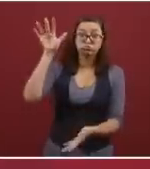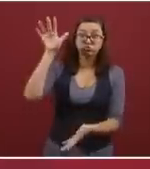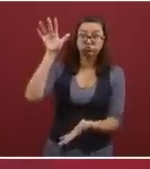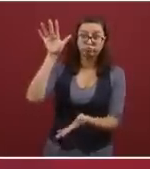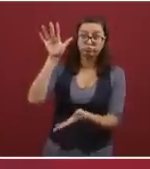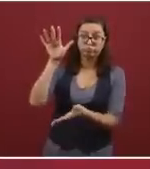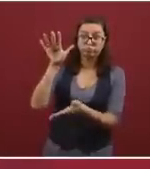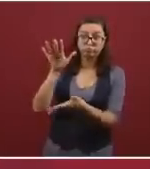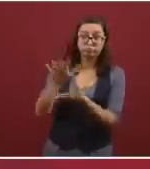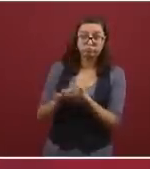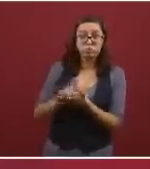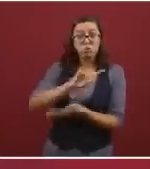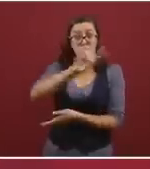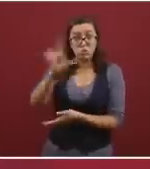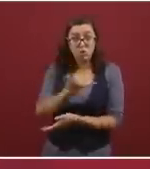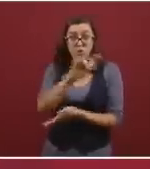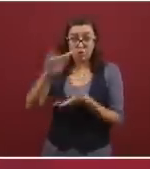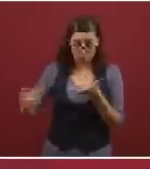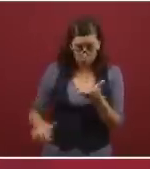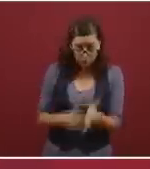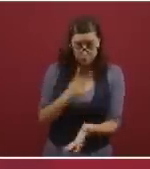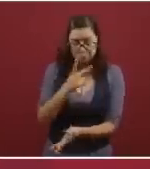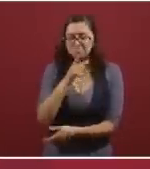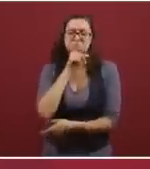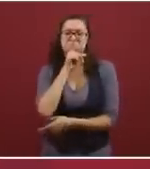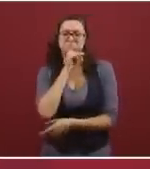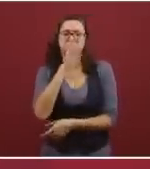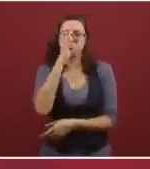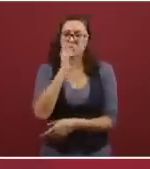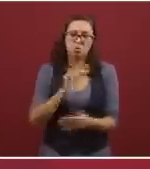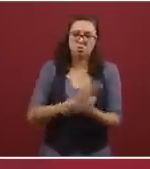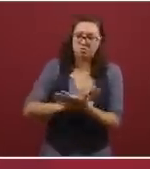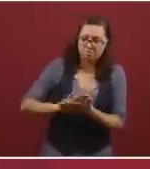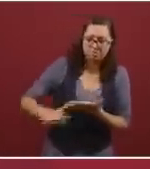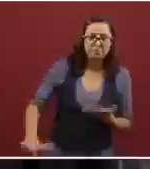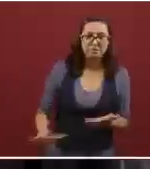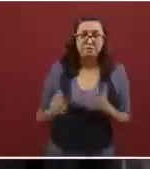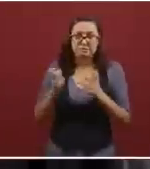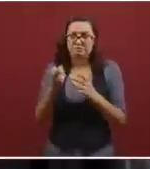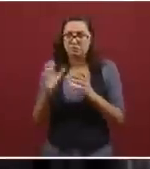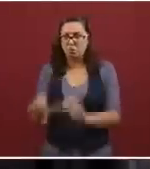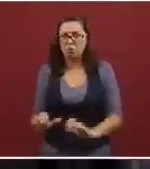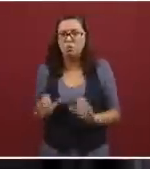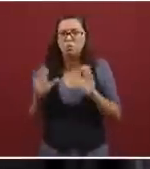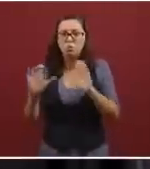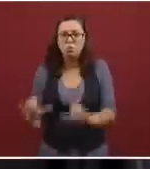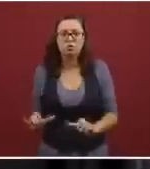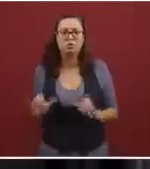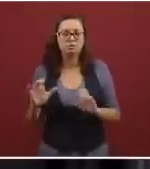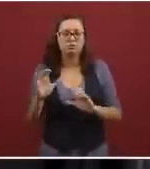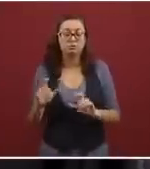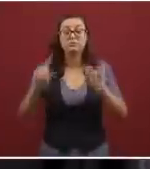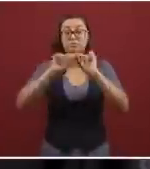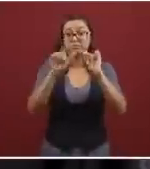tener en México este recurso, a pesar